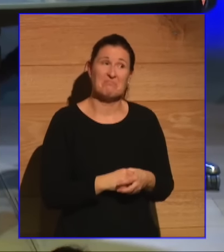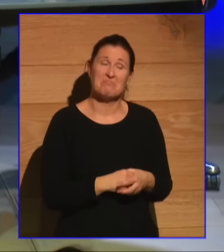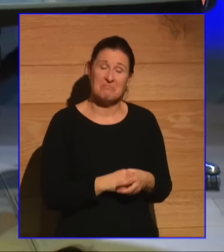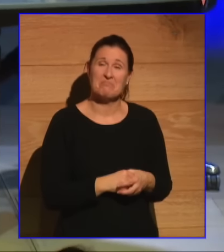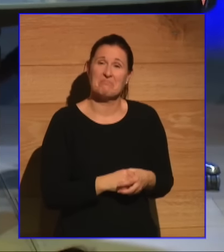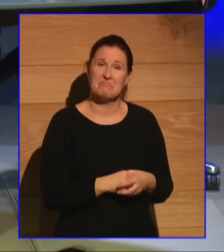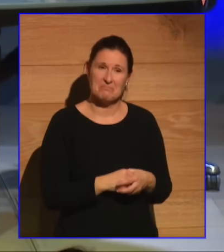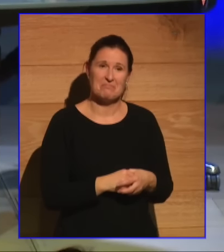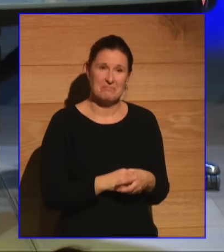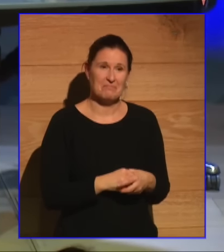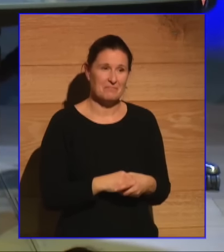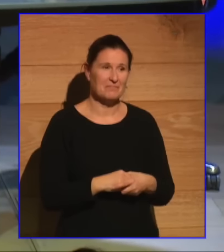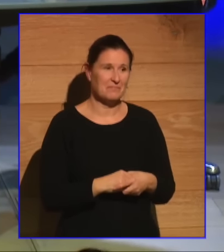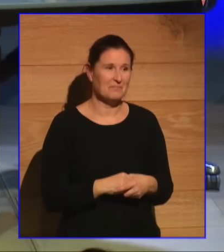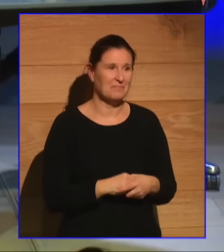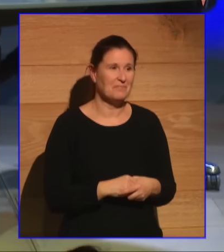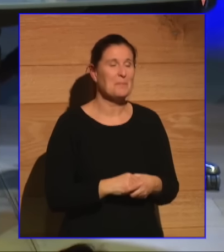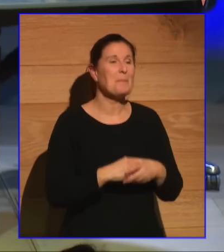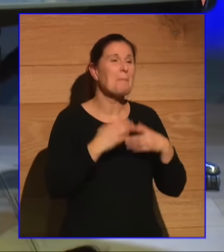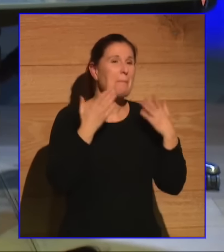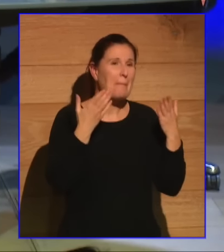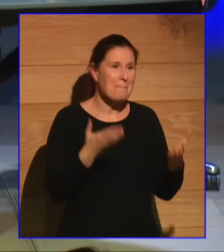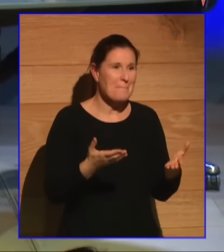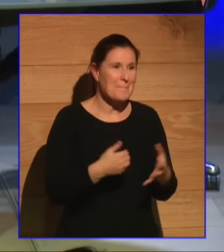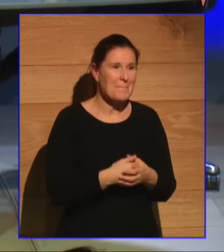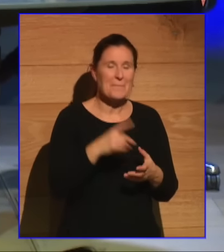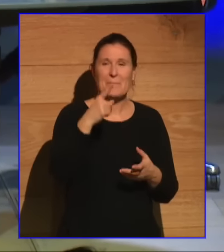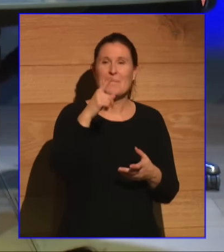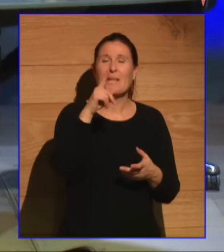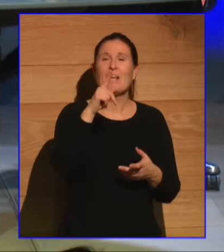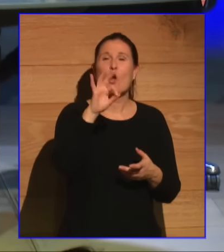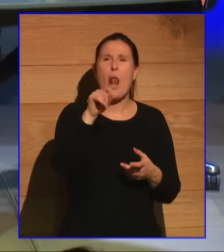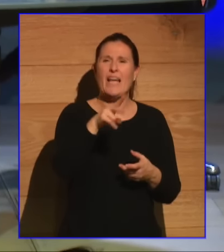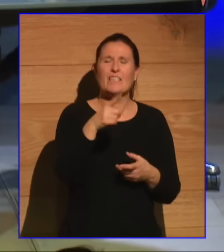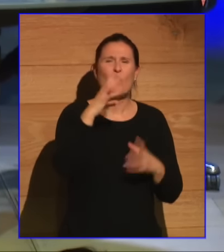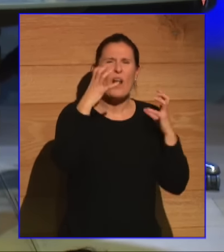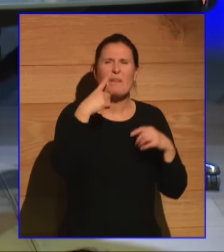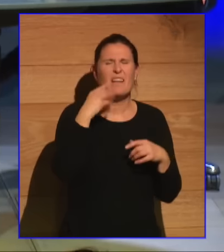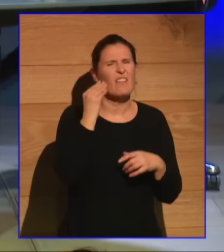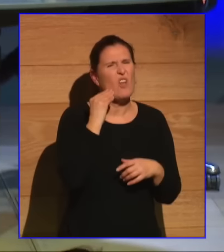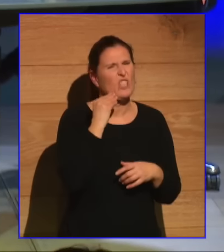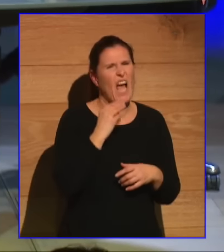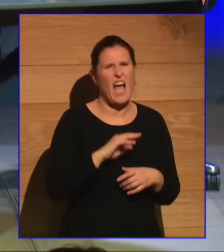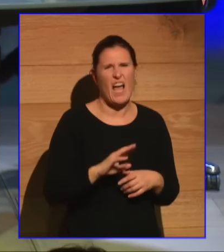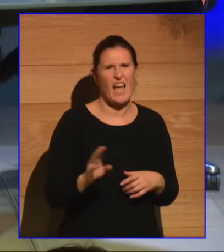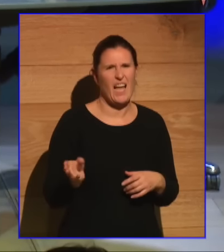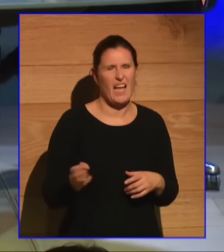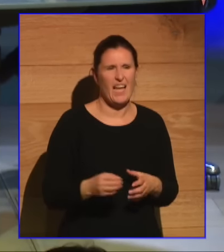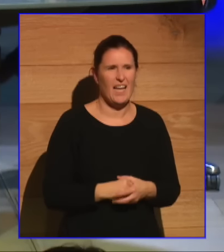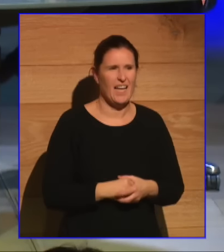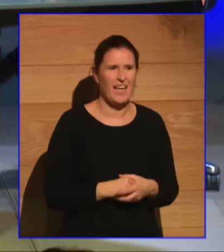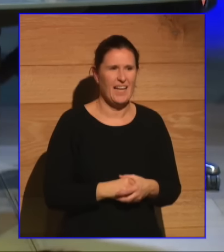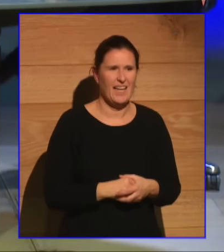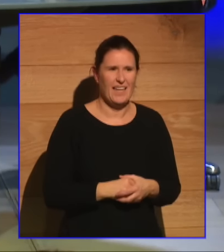Esto no está pagado. Y el... El koala, por cierto, es un animal idiota, pero es idiota. Dice,